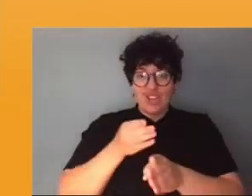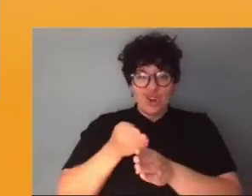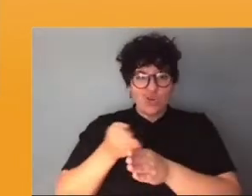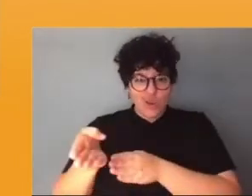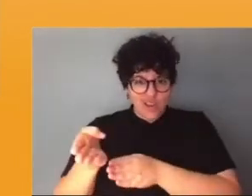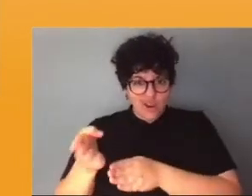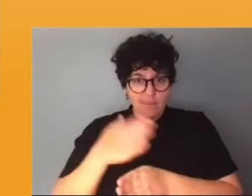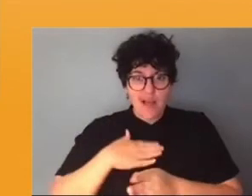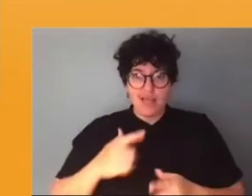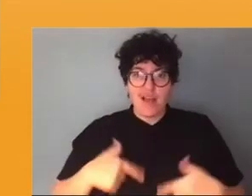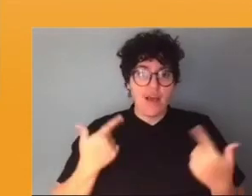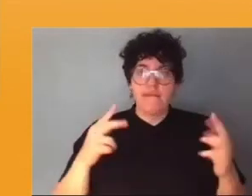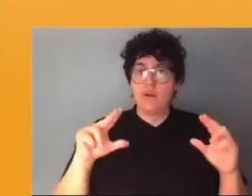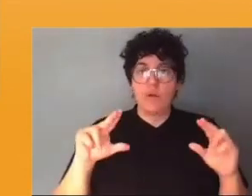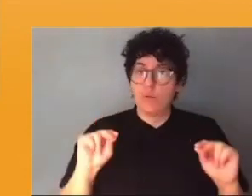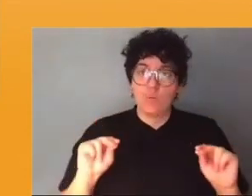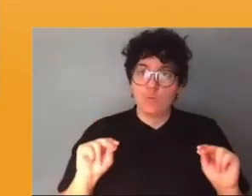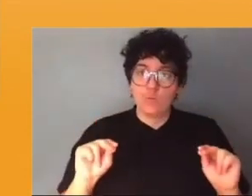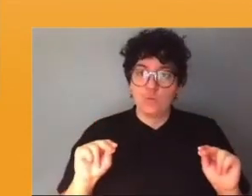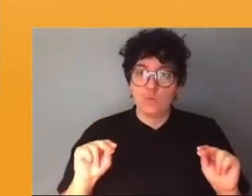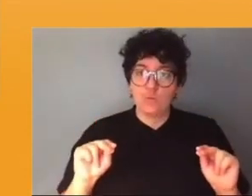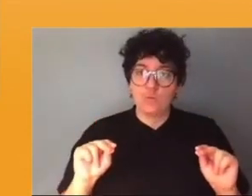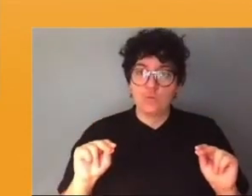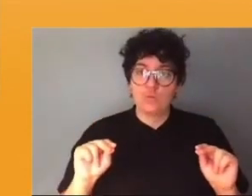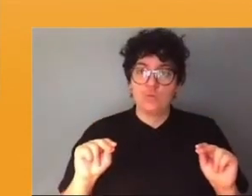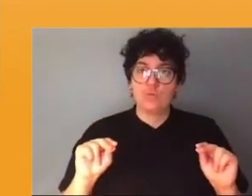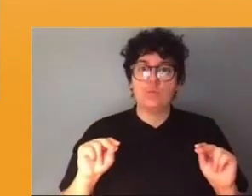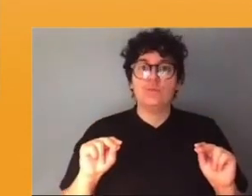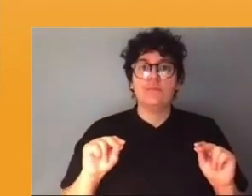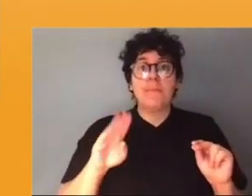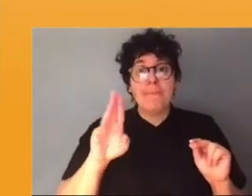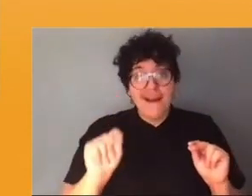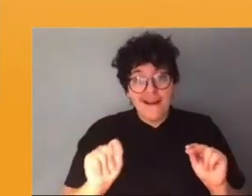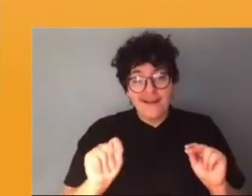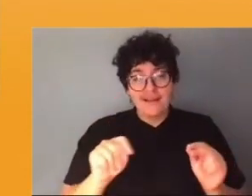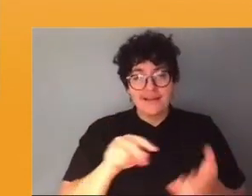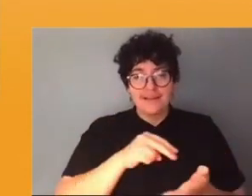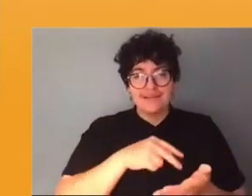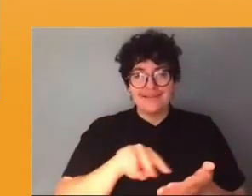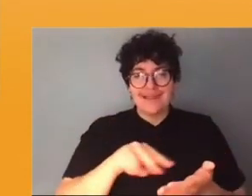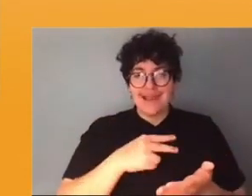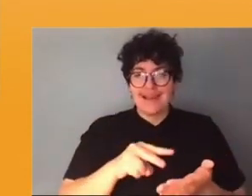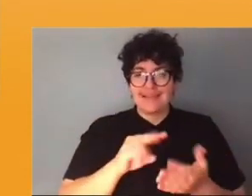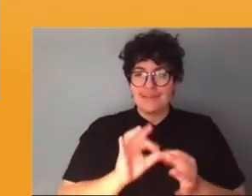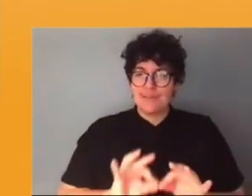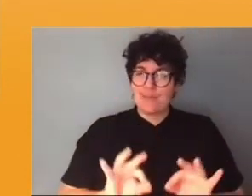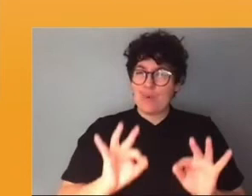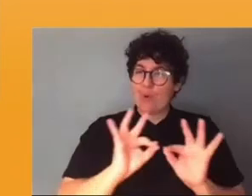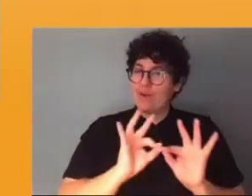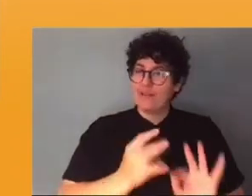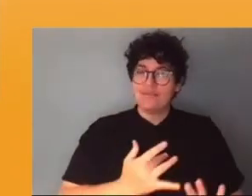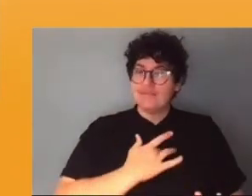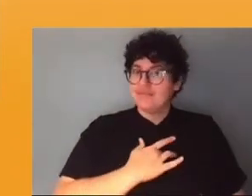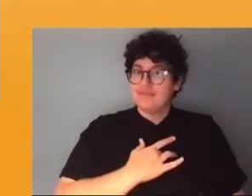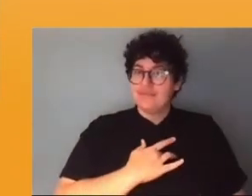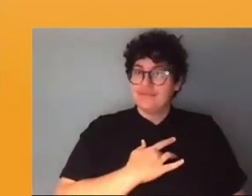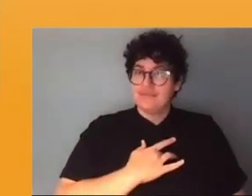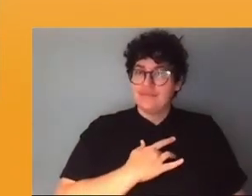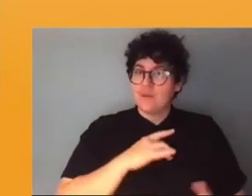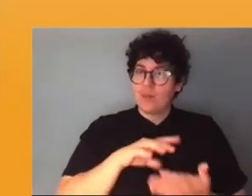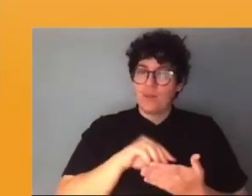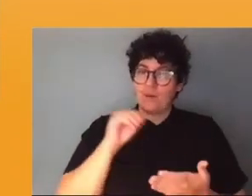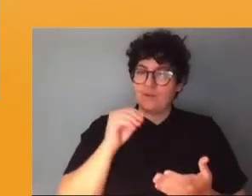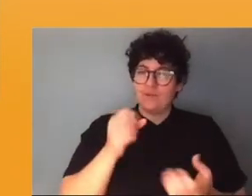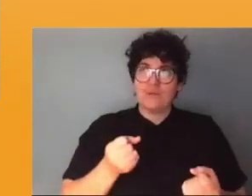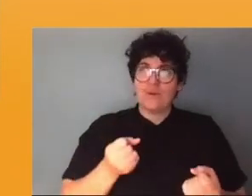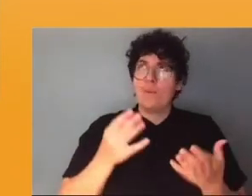mi carrera en mi vida, pero definitivamente tiene un lugar muy especial en mi corazón en términos de las lecciones